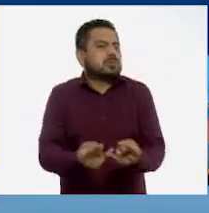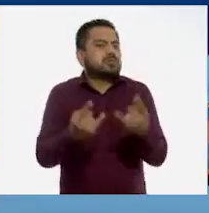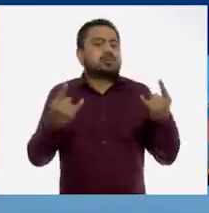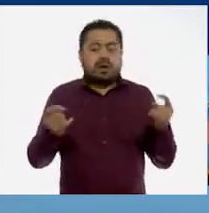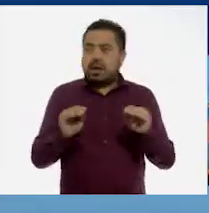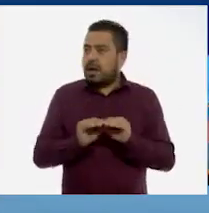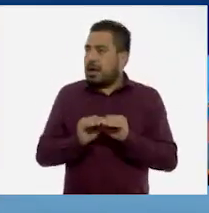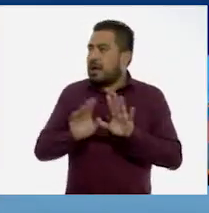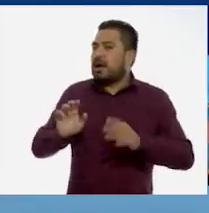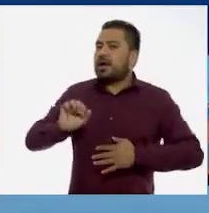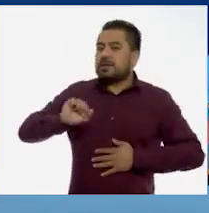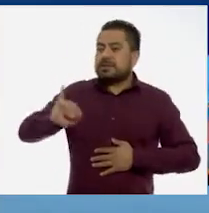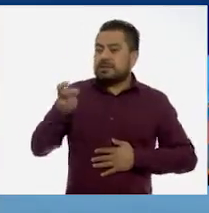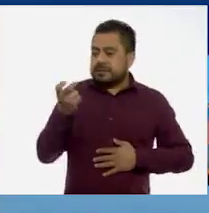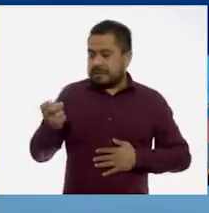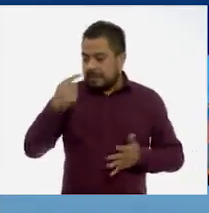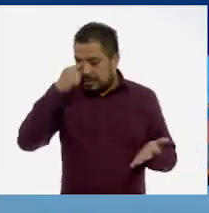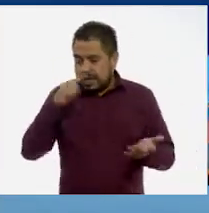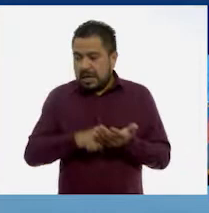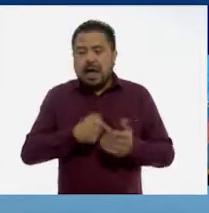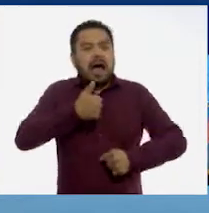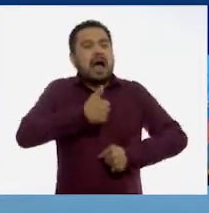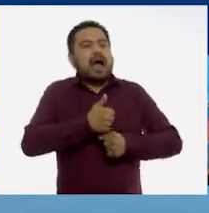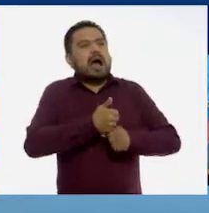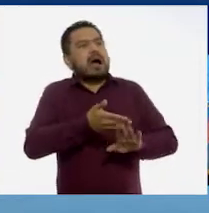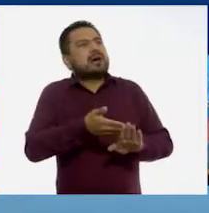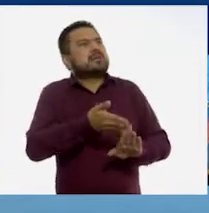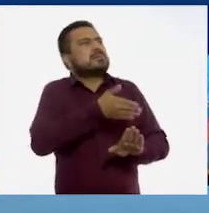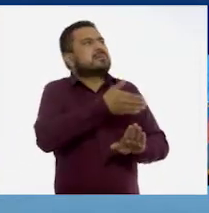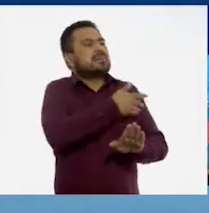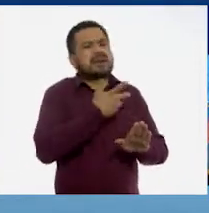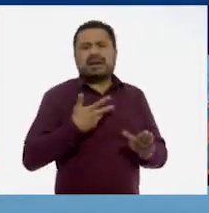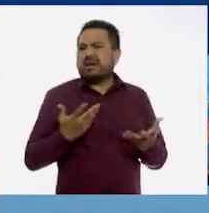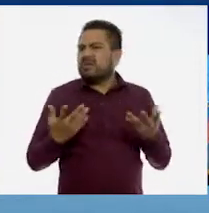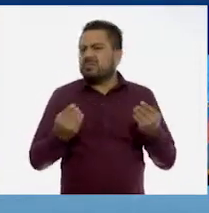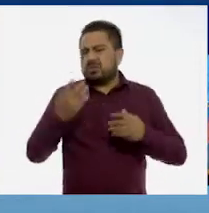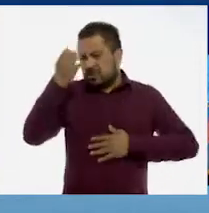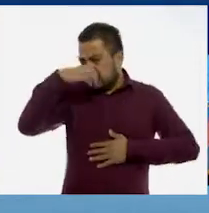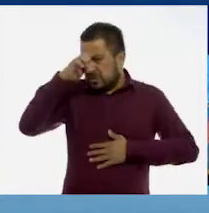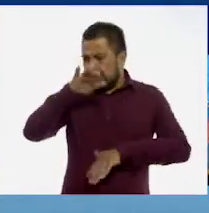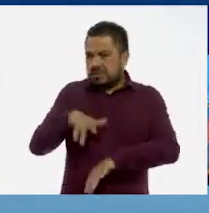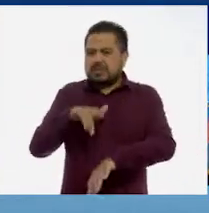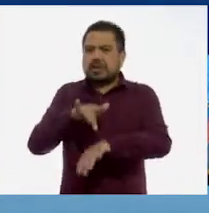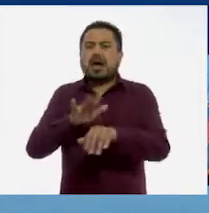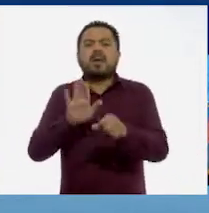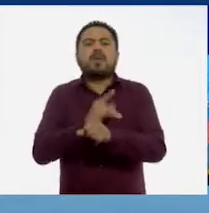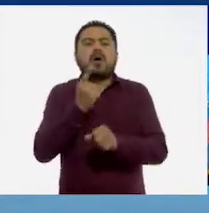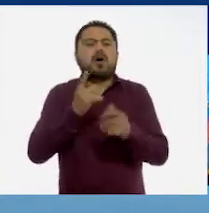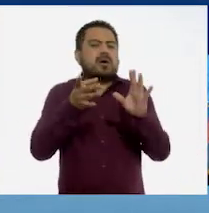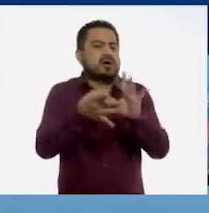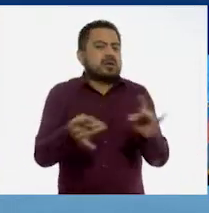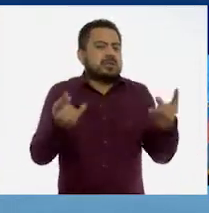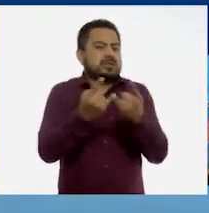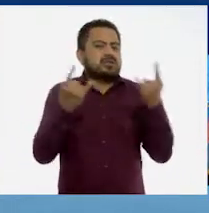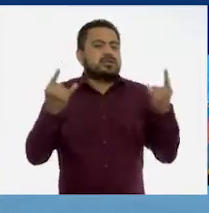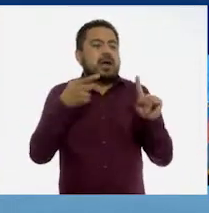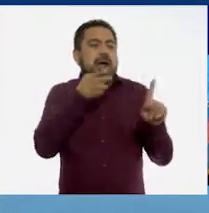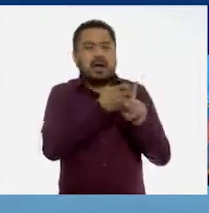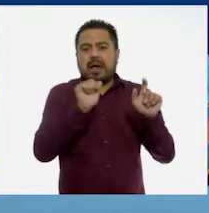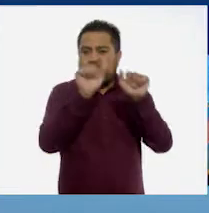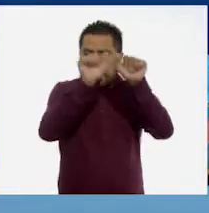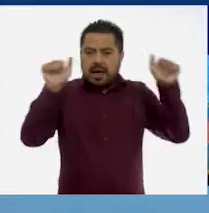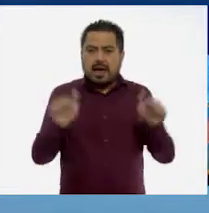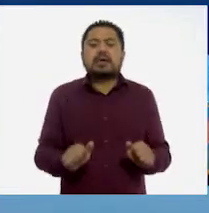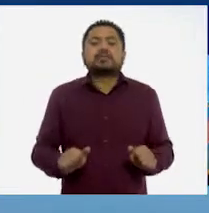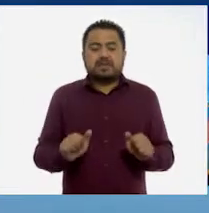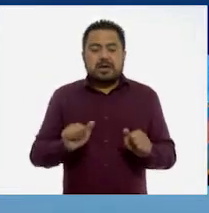Claro que sí. Y de esto creo que nuestros abuelitos tienen bastante experiencia, porque contar historias es un arte. Y